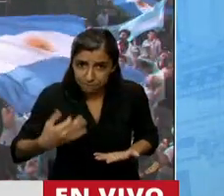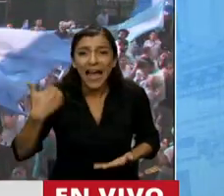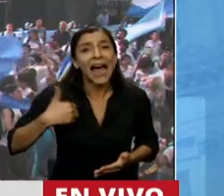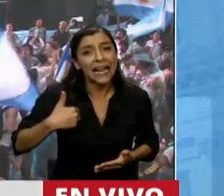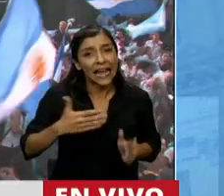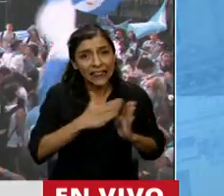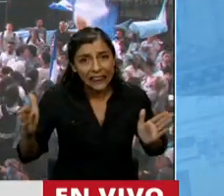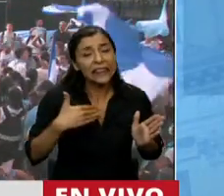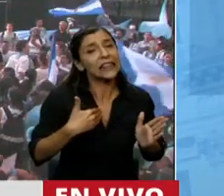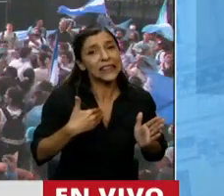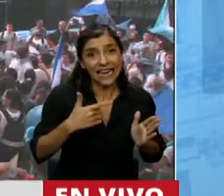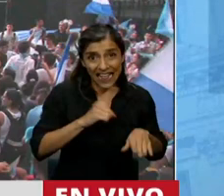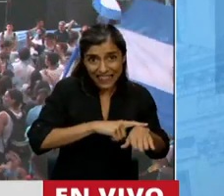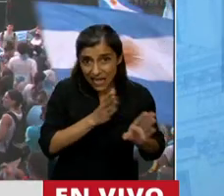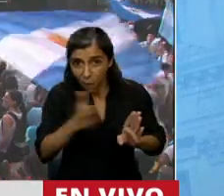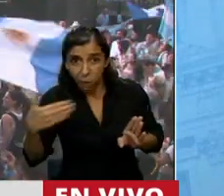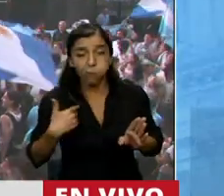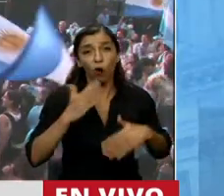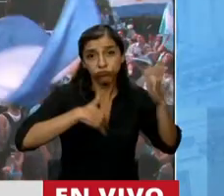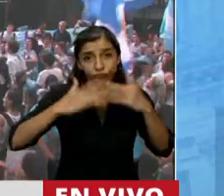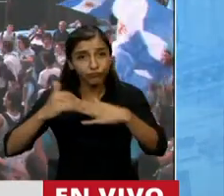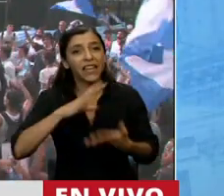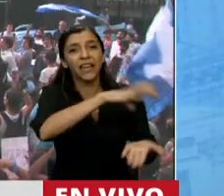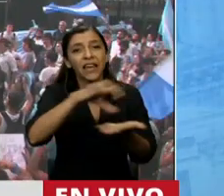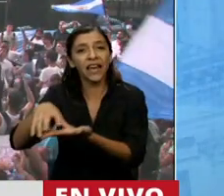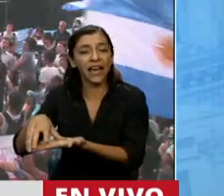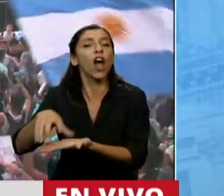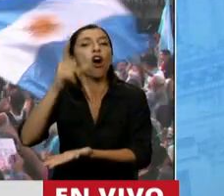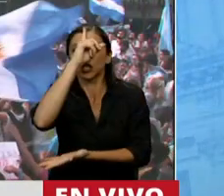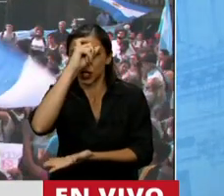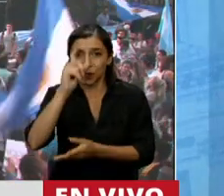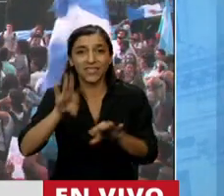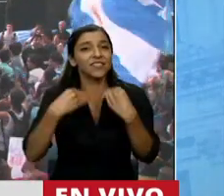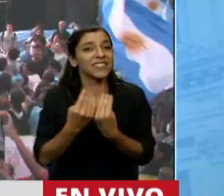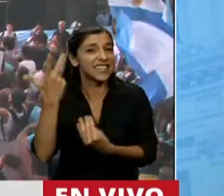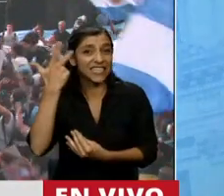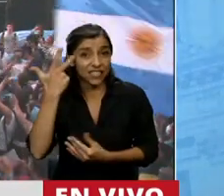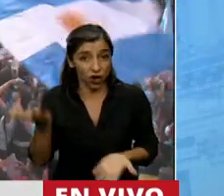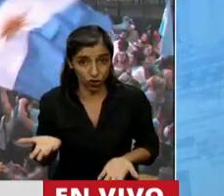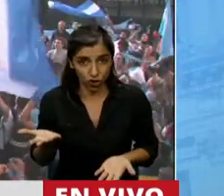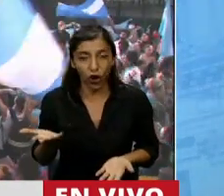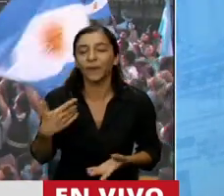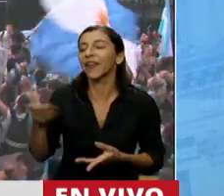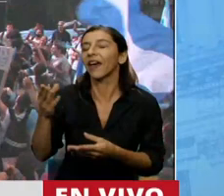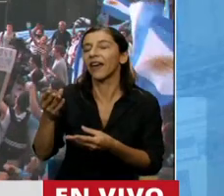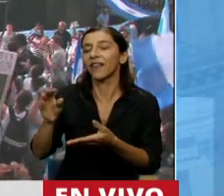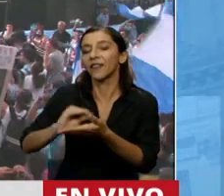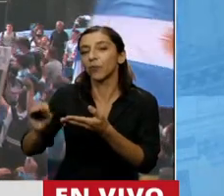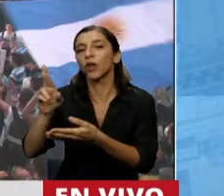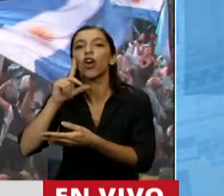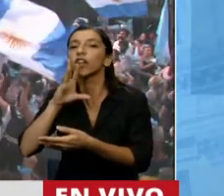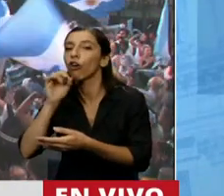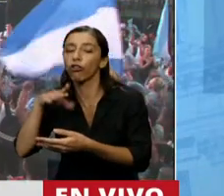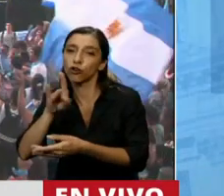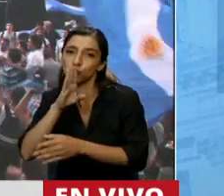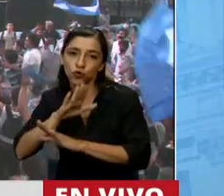este tiempo. Que en la Argentina... Diputada, vaya cerrando, ¿eh? Sí, cómo no. Que en la Argentina... Diputado Ritondo, no dialogue, por